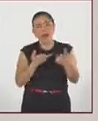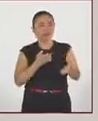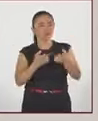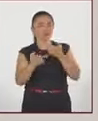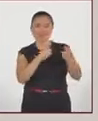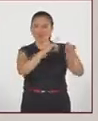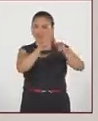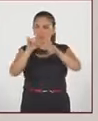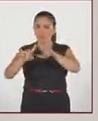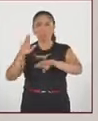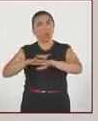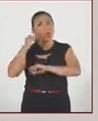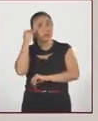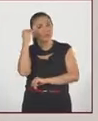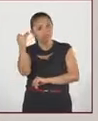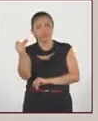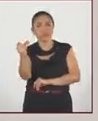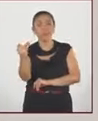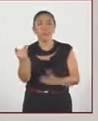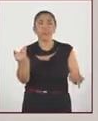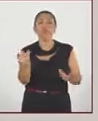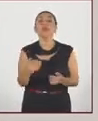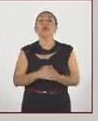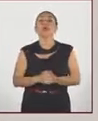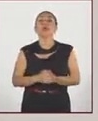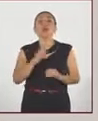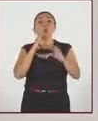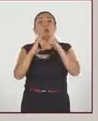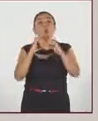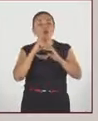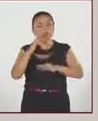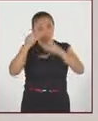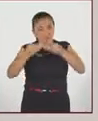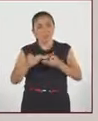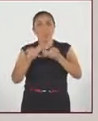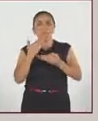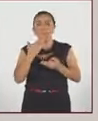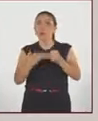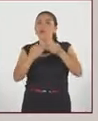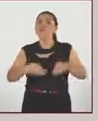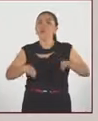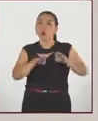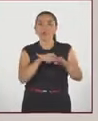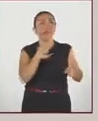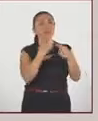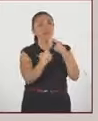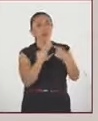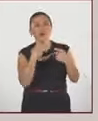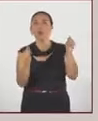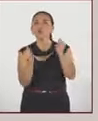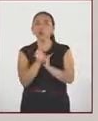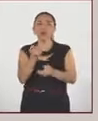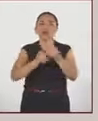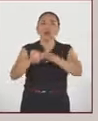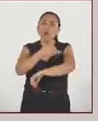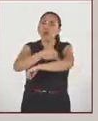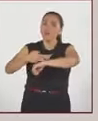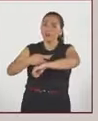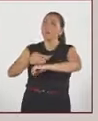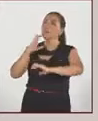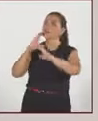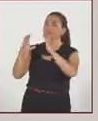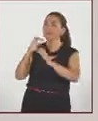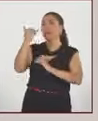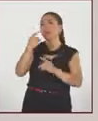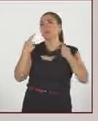actividades prolongadas. La comunicación efectiva es muy importante, diálogo constante con los familiares y los